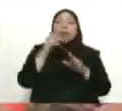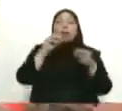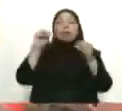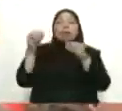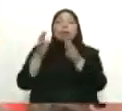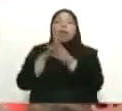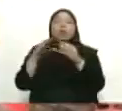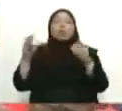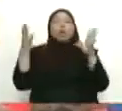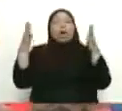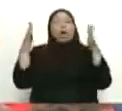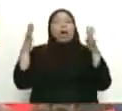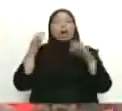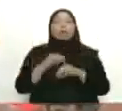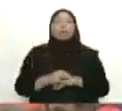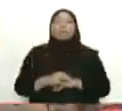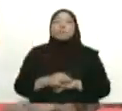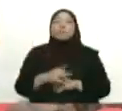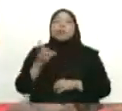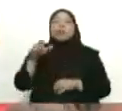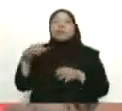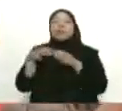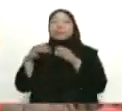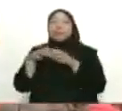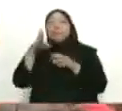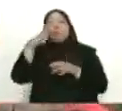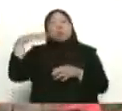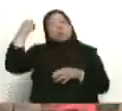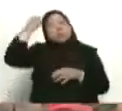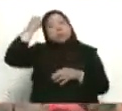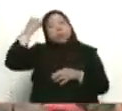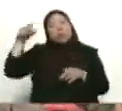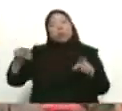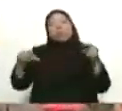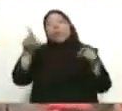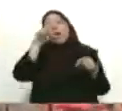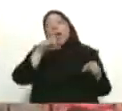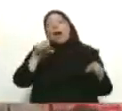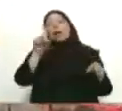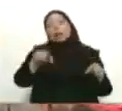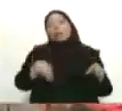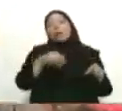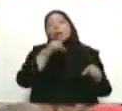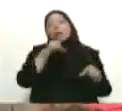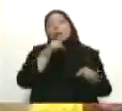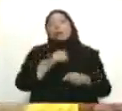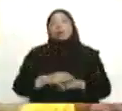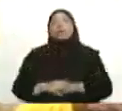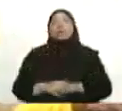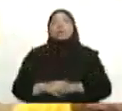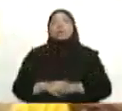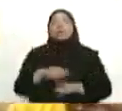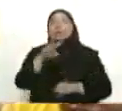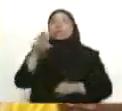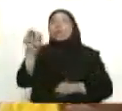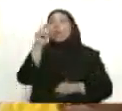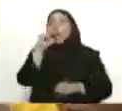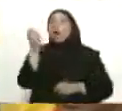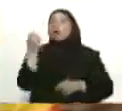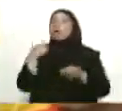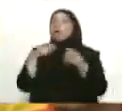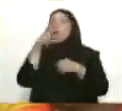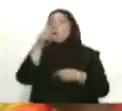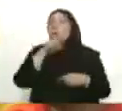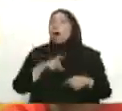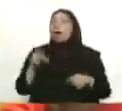Vargas el frente Francisco de Miranda está cumpliendo años hoy claro veinte años al frente Francisco